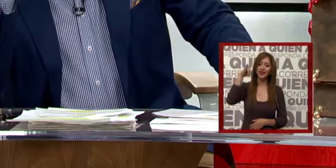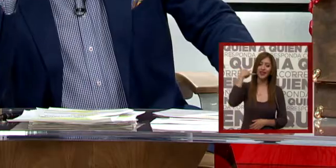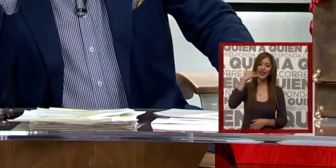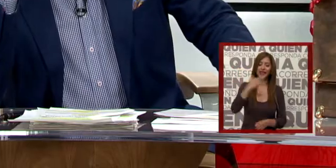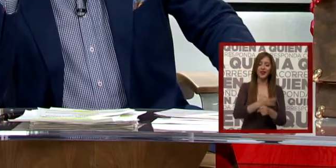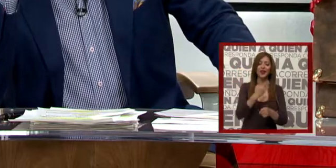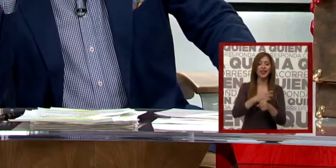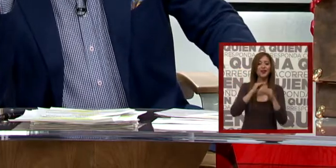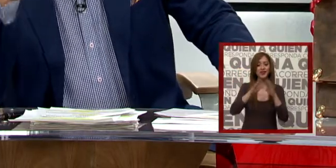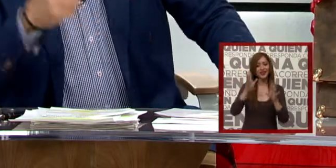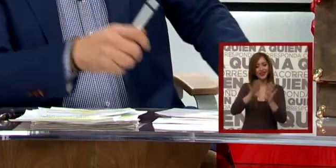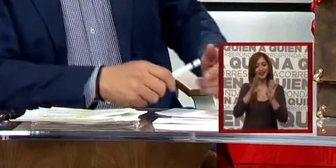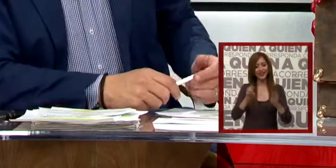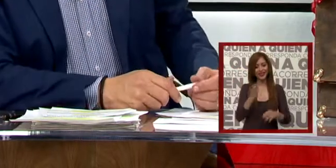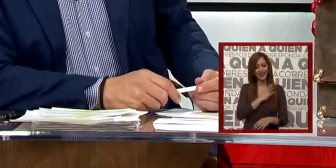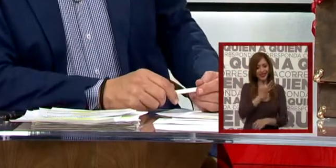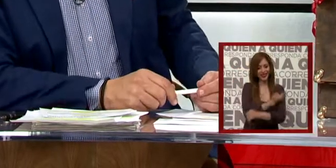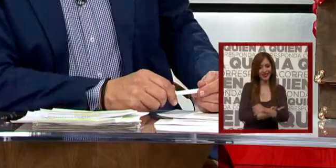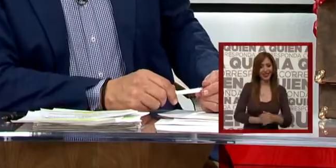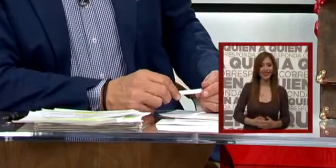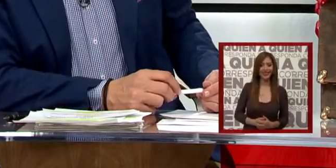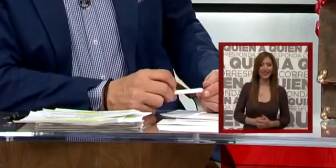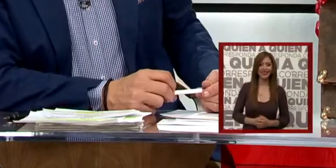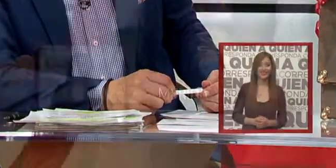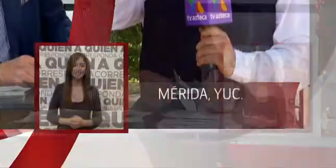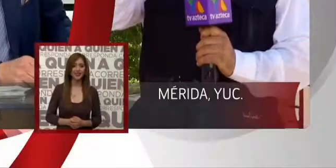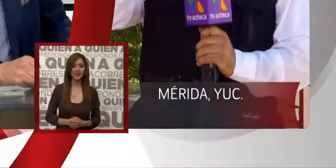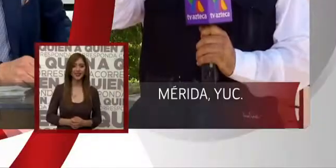hace presencia. Sergio, ¿cómo estás? Buenas tardes. Hola.